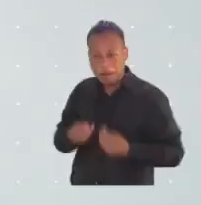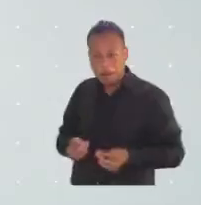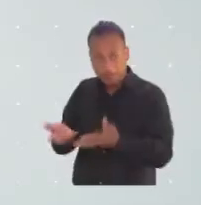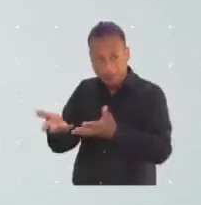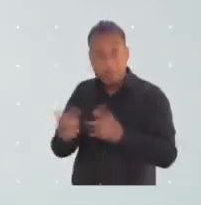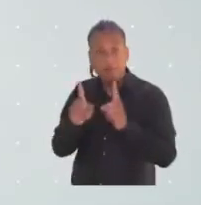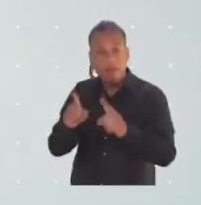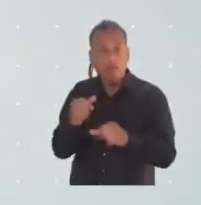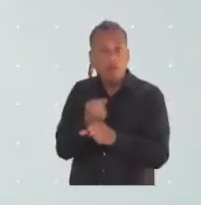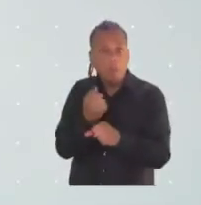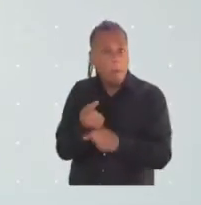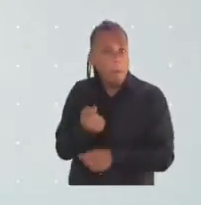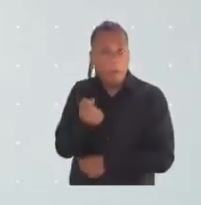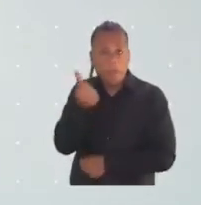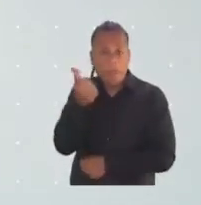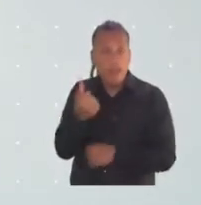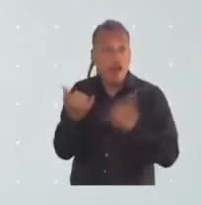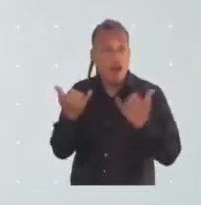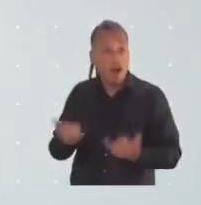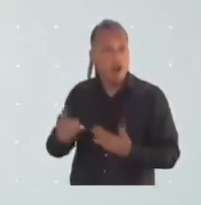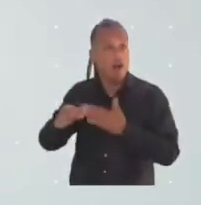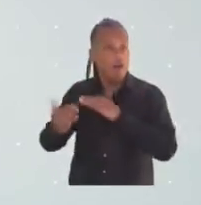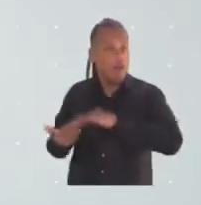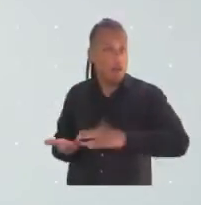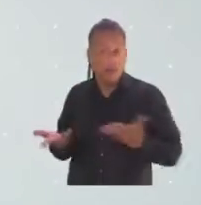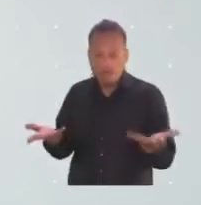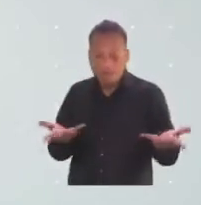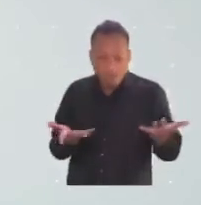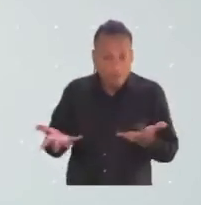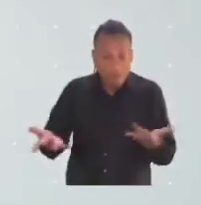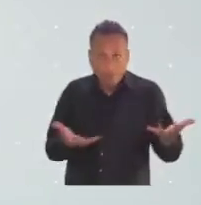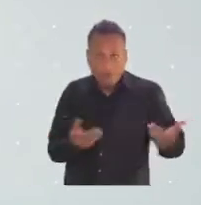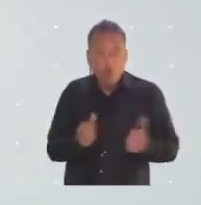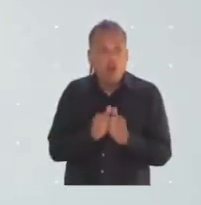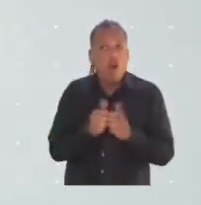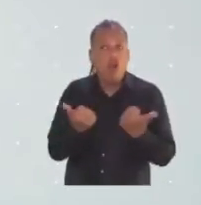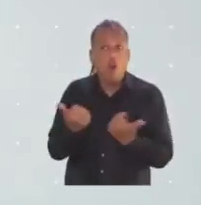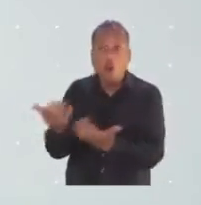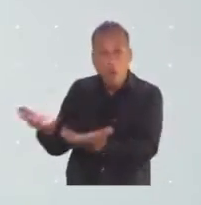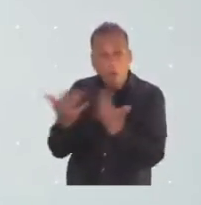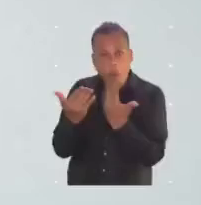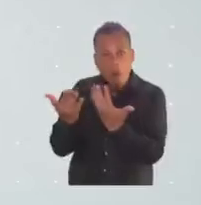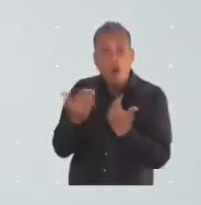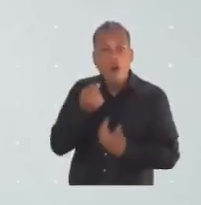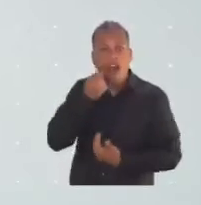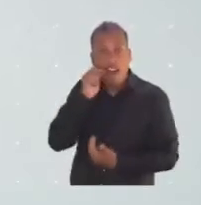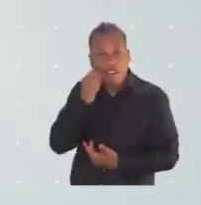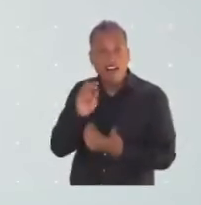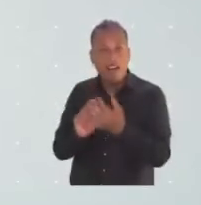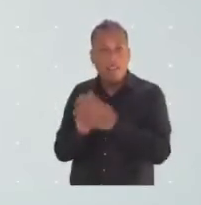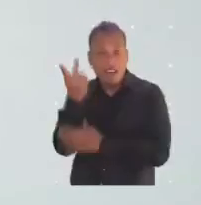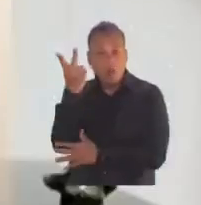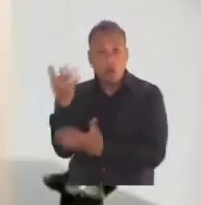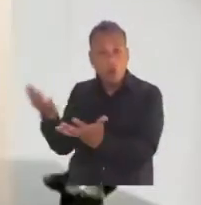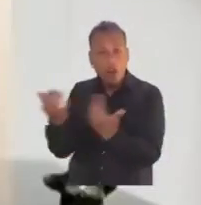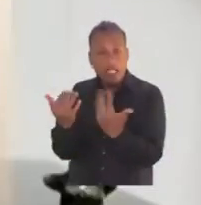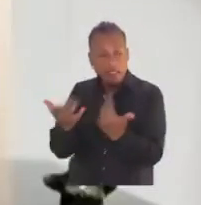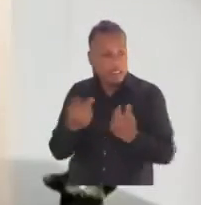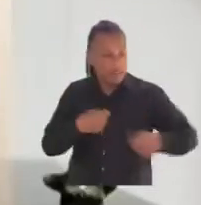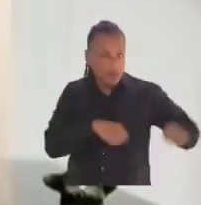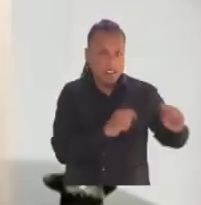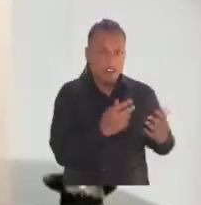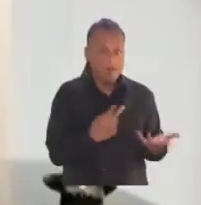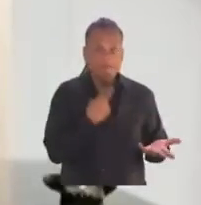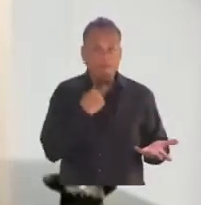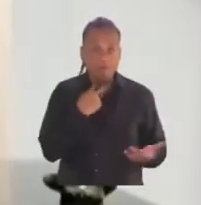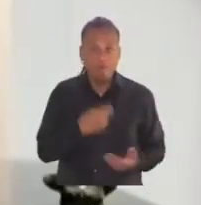trabajos duraron poco y ahora la comunidad no tiene cómo sacar las cosechas de café y hortalizas. Hemos visto cómo